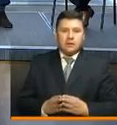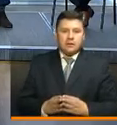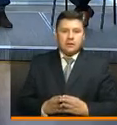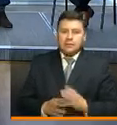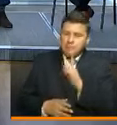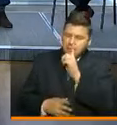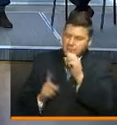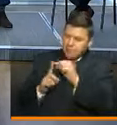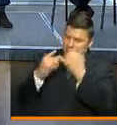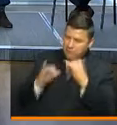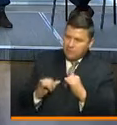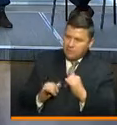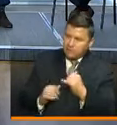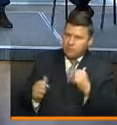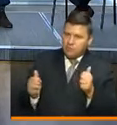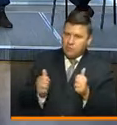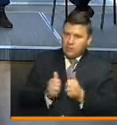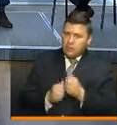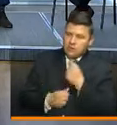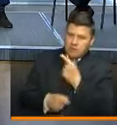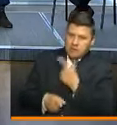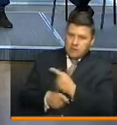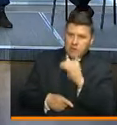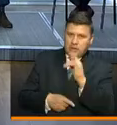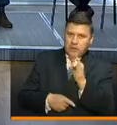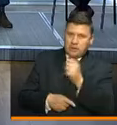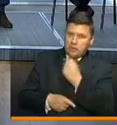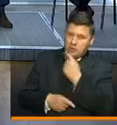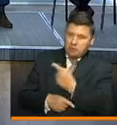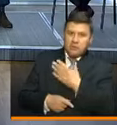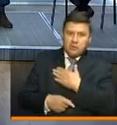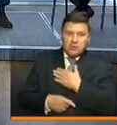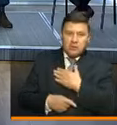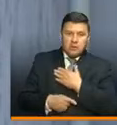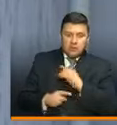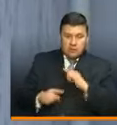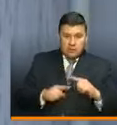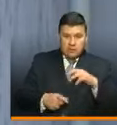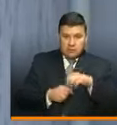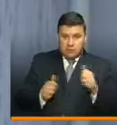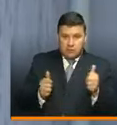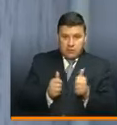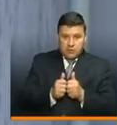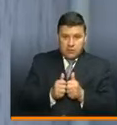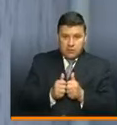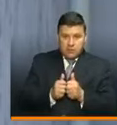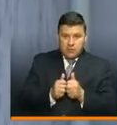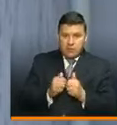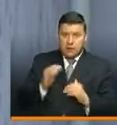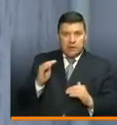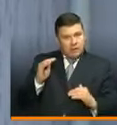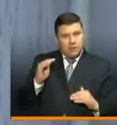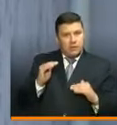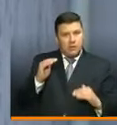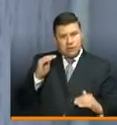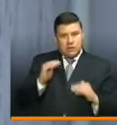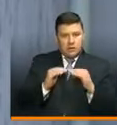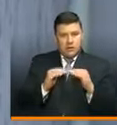Solo una palabra final de mi lado con lo que decía Diego. Nuestro administrador, que estuvo aquí para el lanzamiento de Desigualdad, Achim